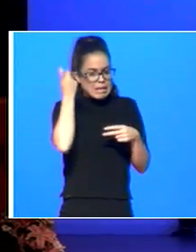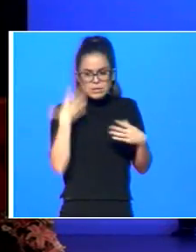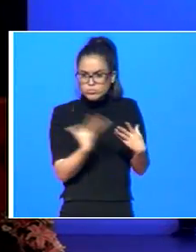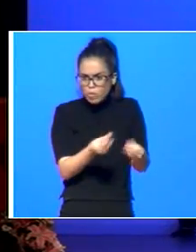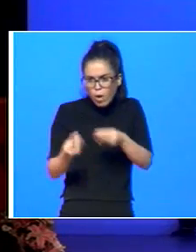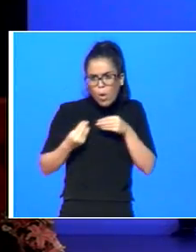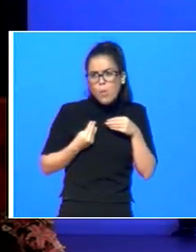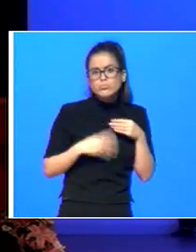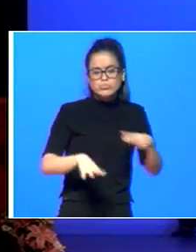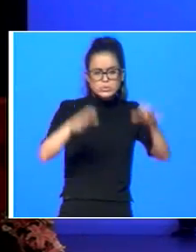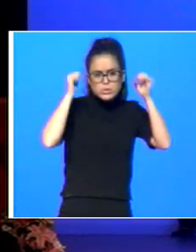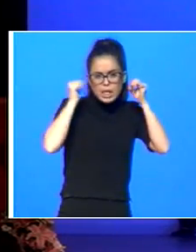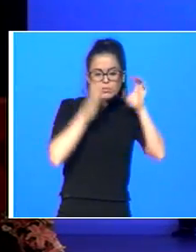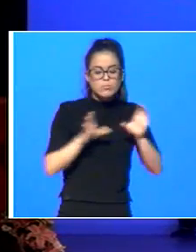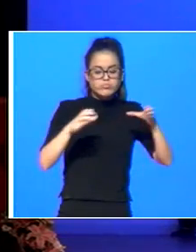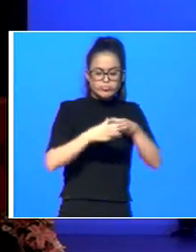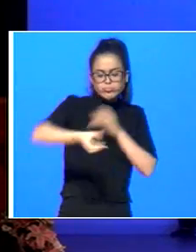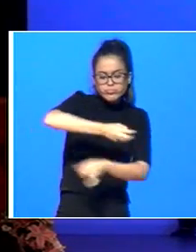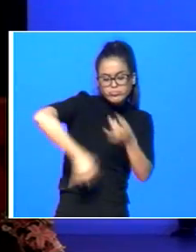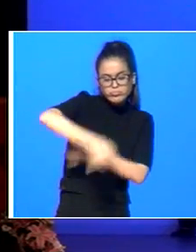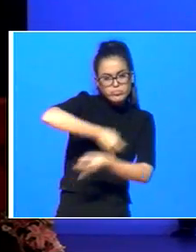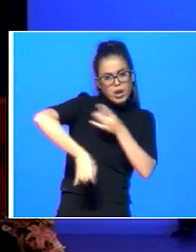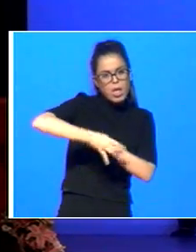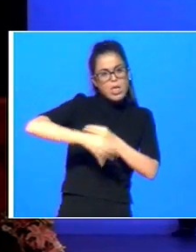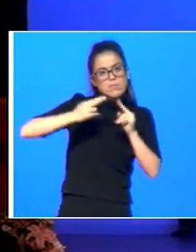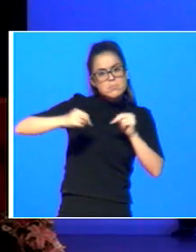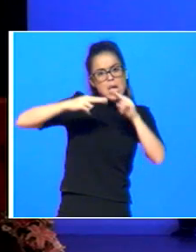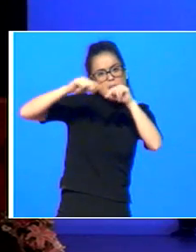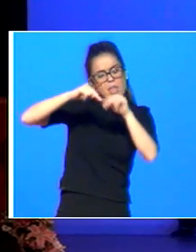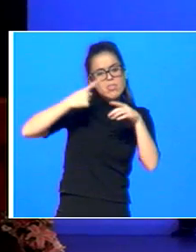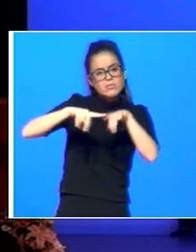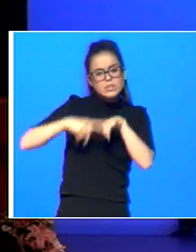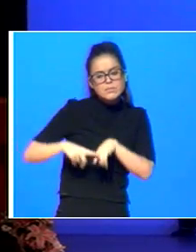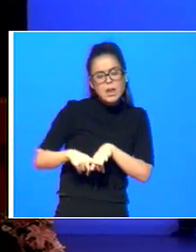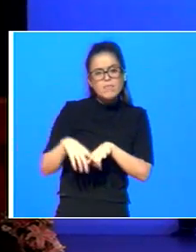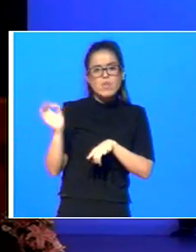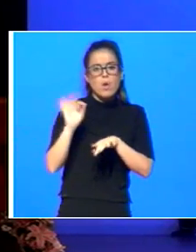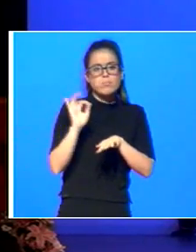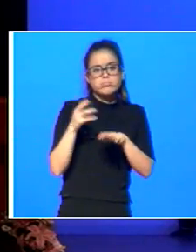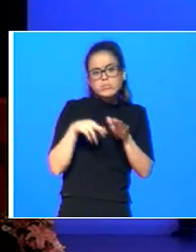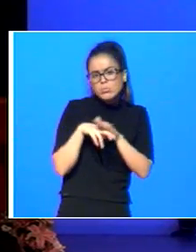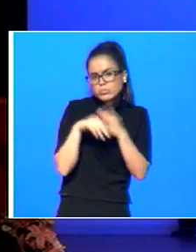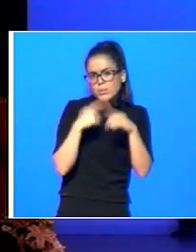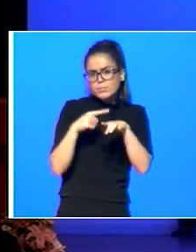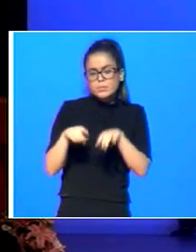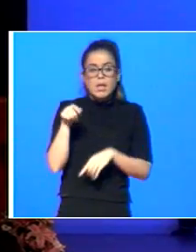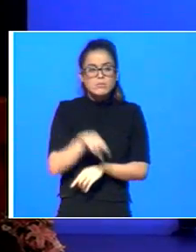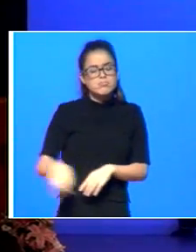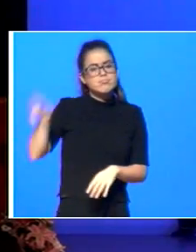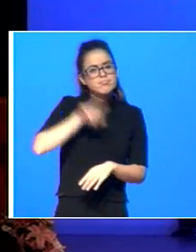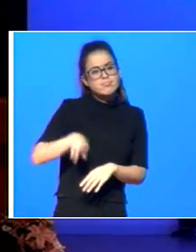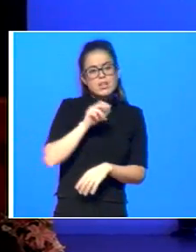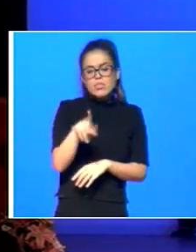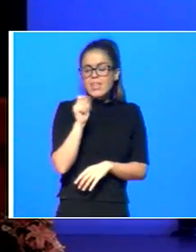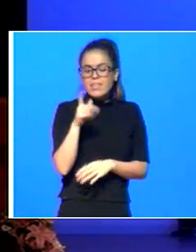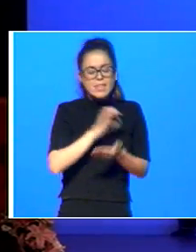dago zenian, eta batez be, maila desberdin edo heterogeno edo anitzak dira zenian euren artean. Hori azpimarratzen da txosten